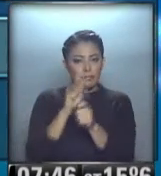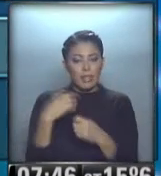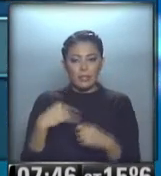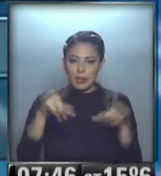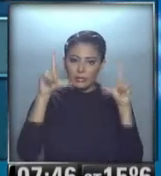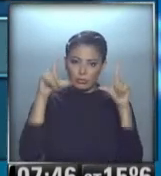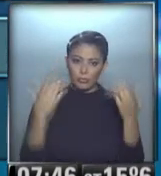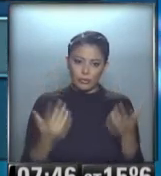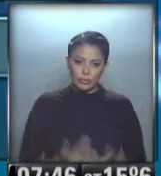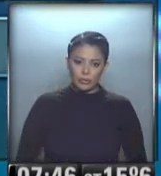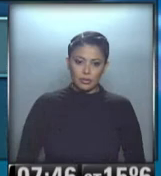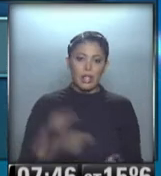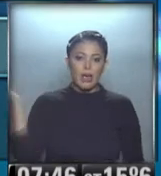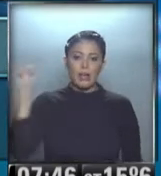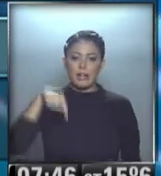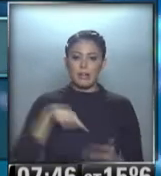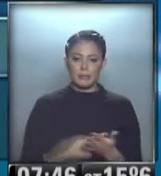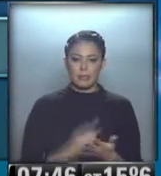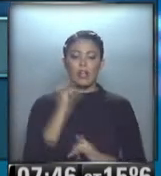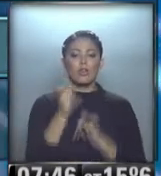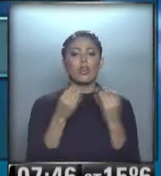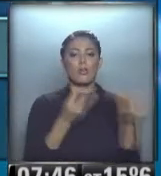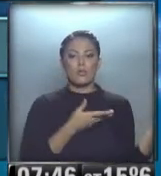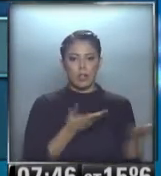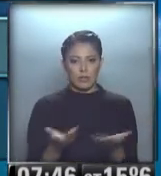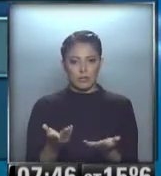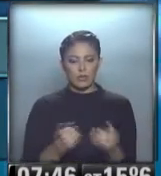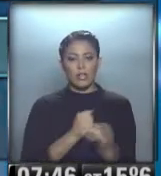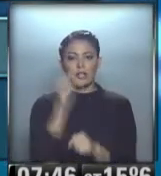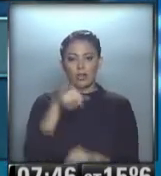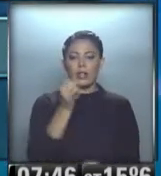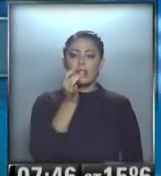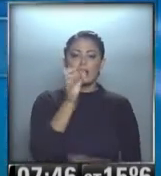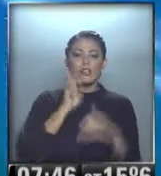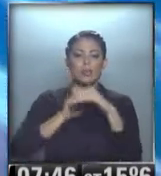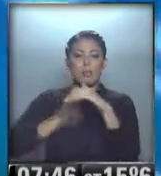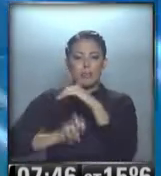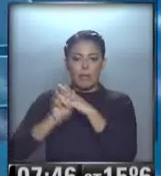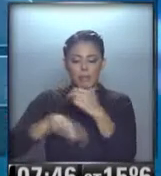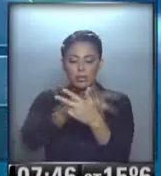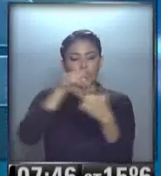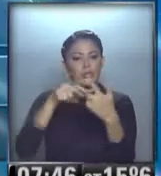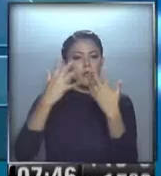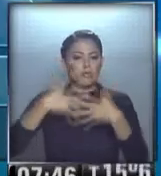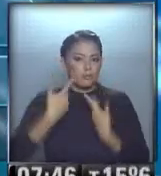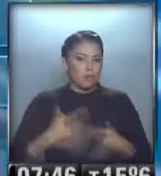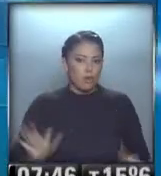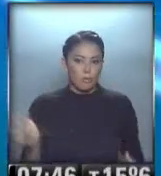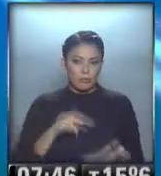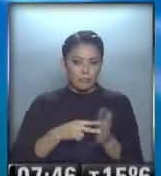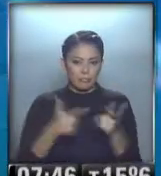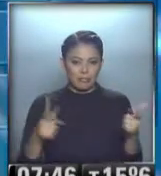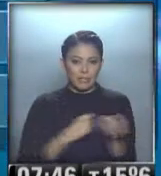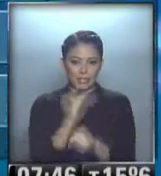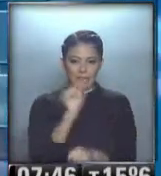muy atentos. De regreso en la ciudad, repasamos los servicios, por ahora trenes, subtes y premetro, de acuerdo a su cronograma. Hasta